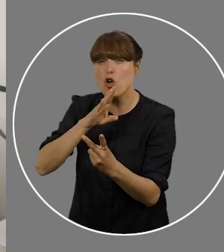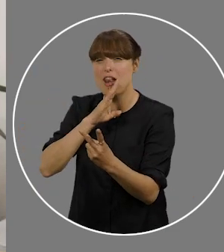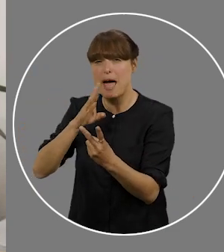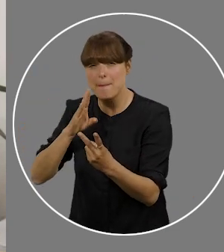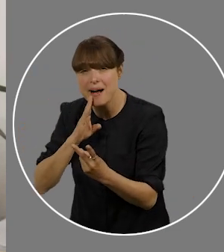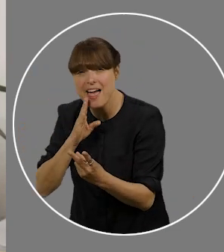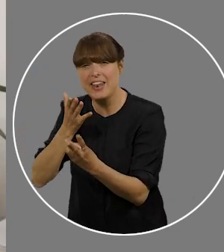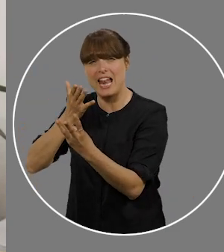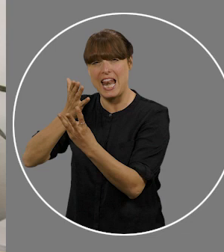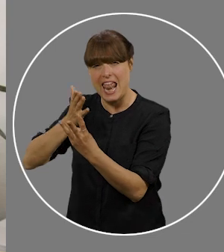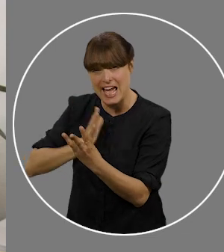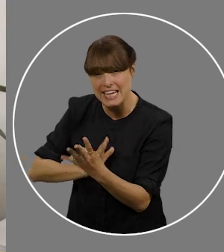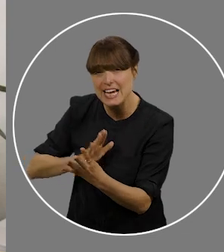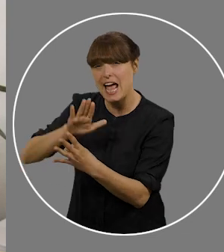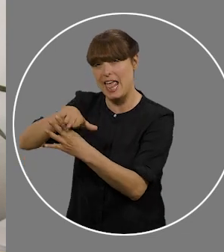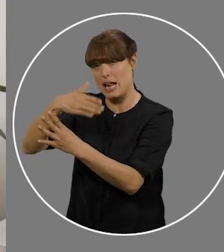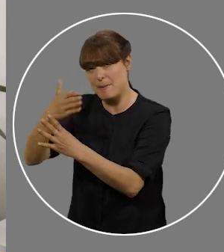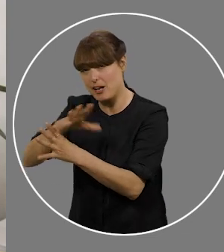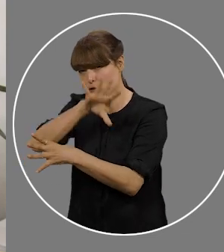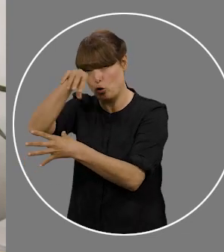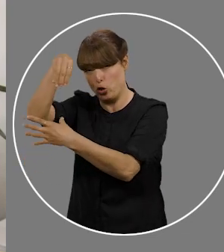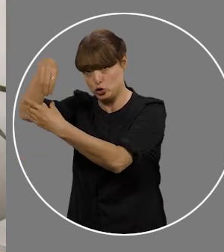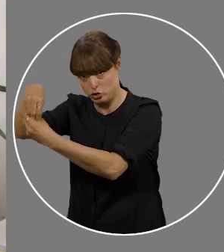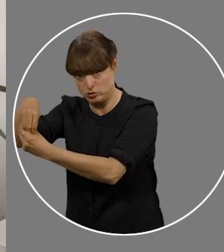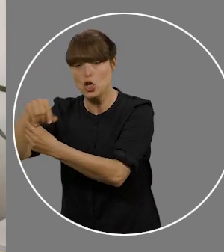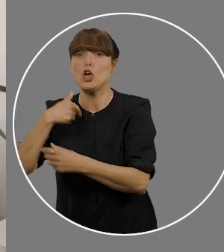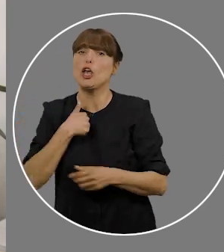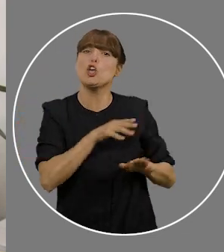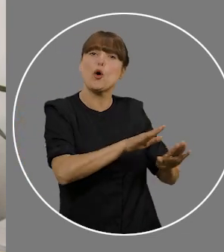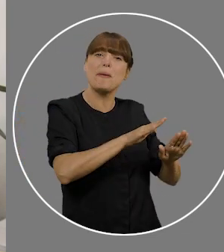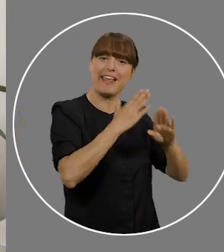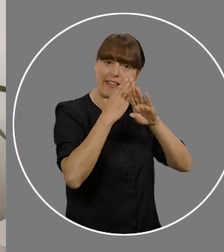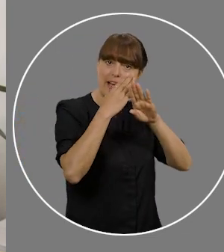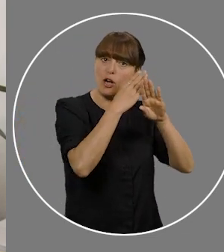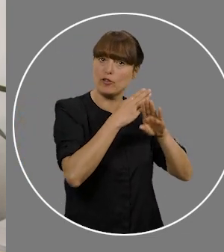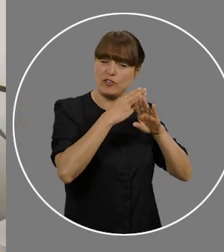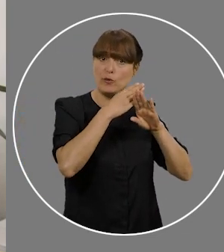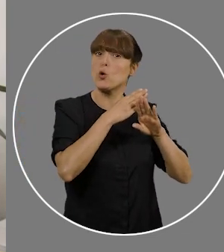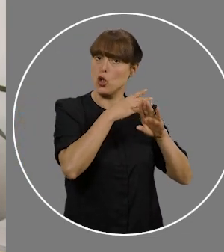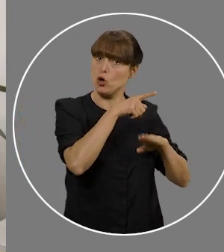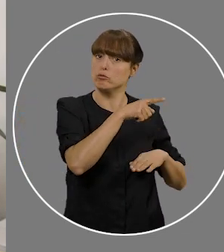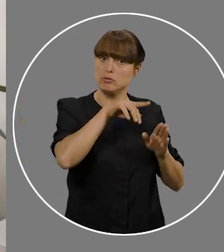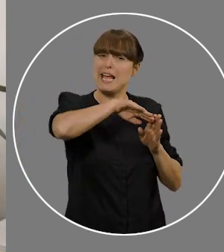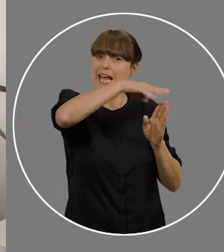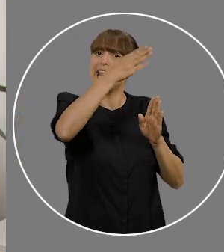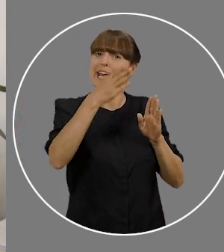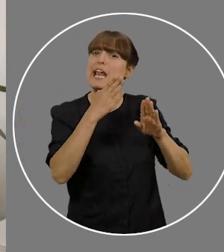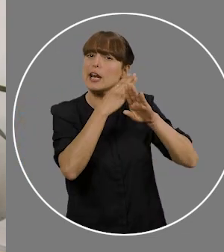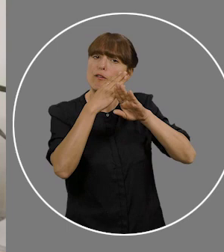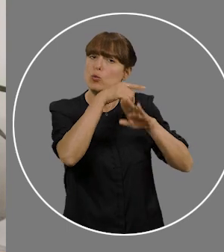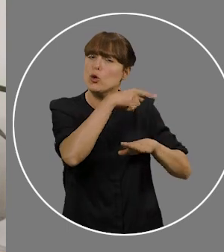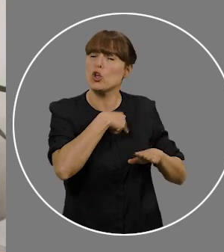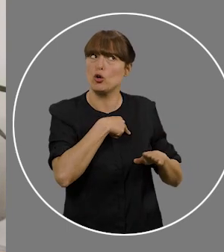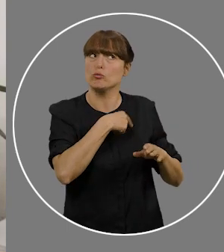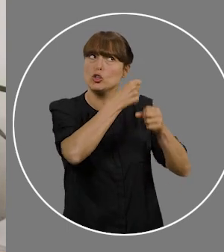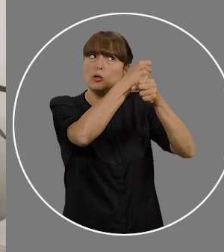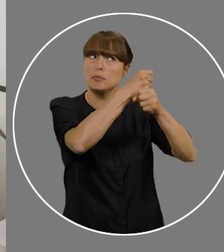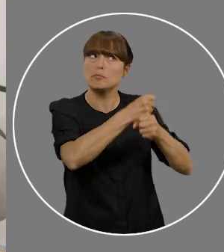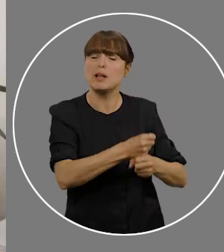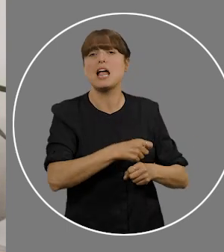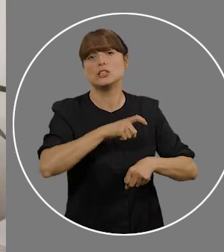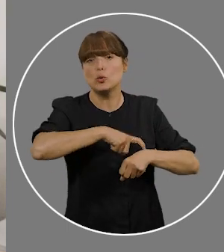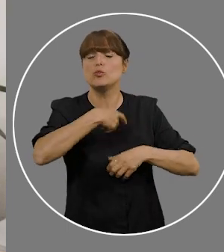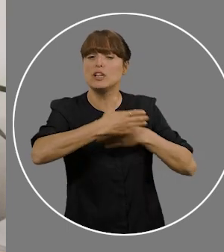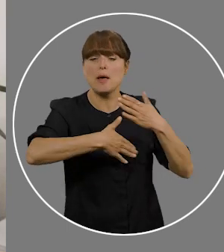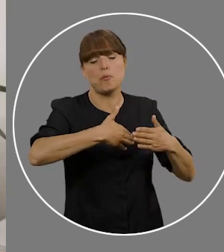la hija y el marido. Y yo pues me quedé allí, hasta que ya pasó un tiempo y tuve la ocasión de